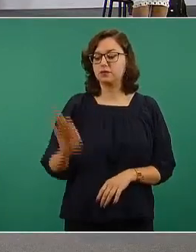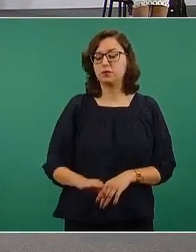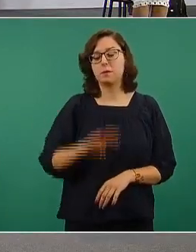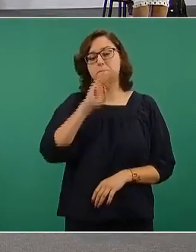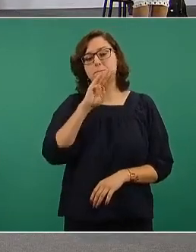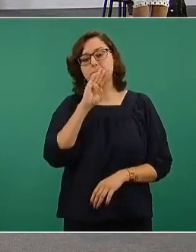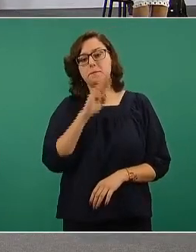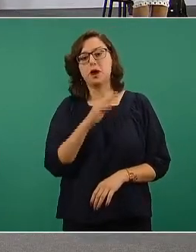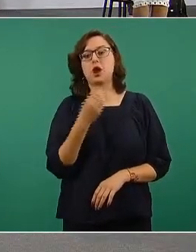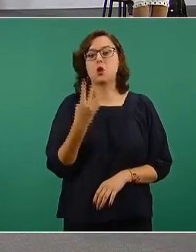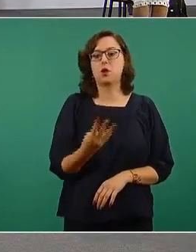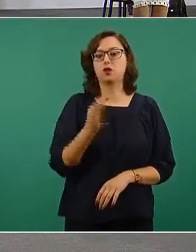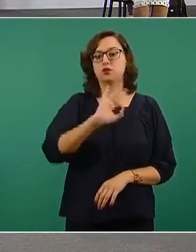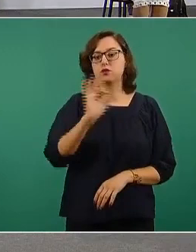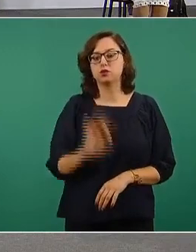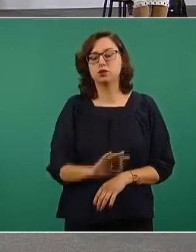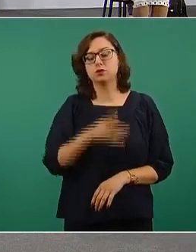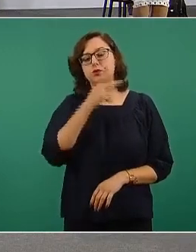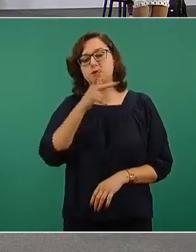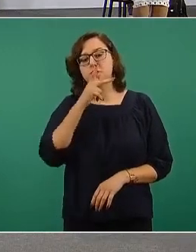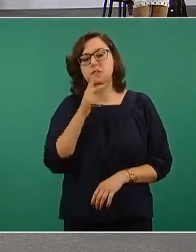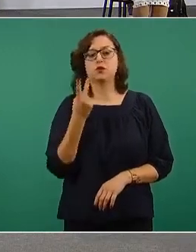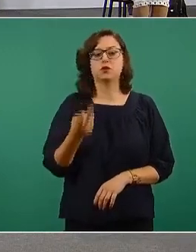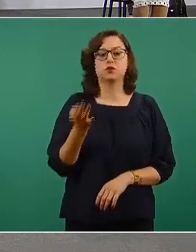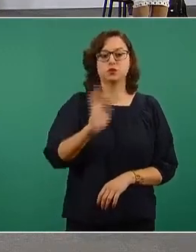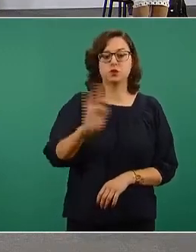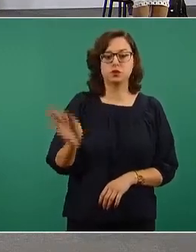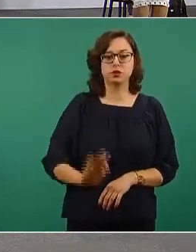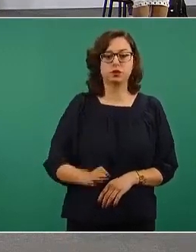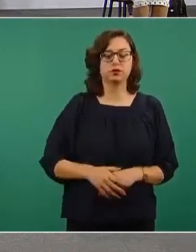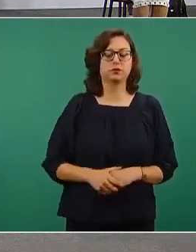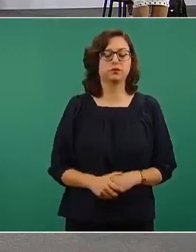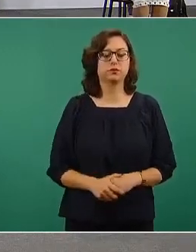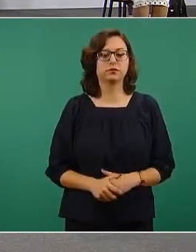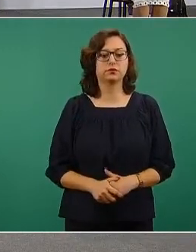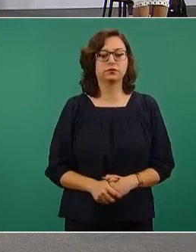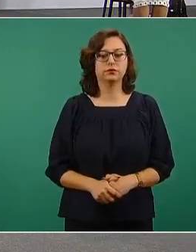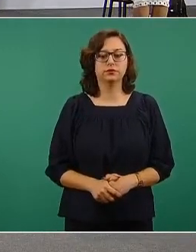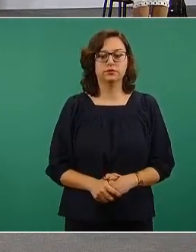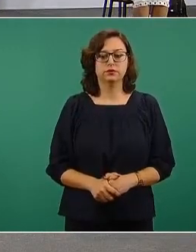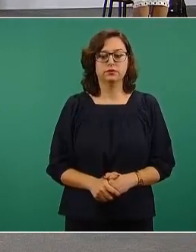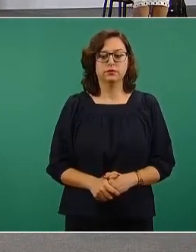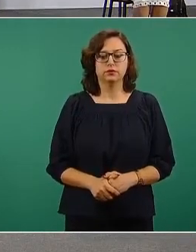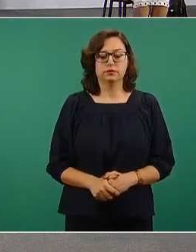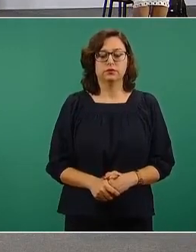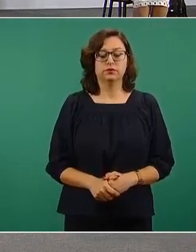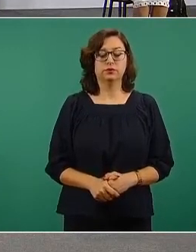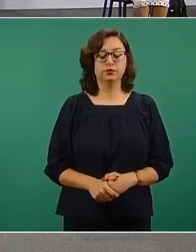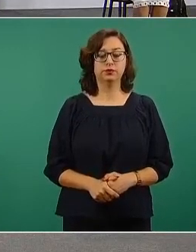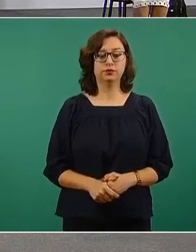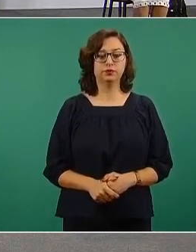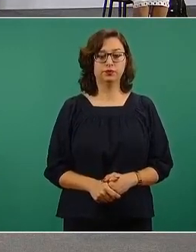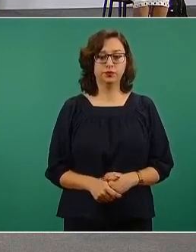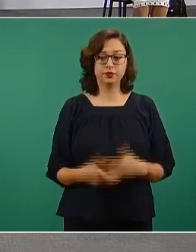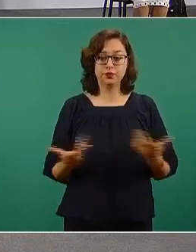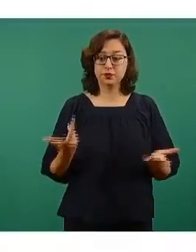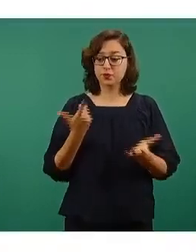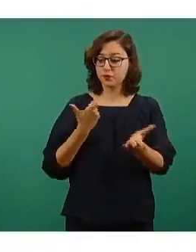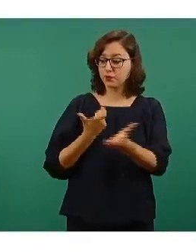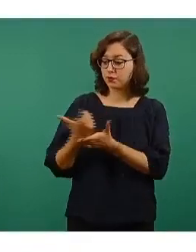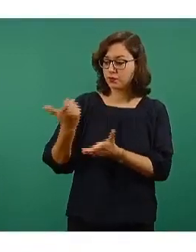4%, los padres 2%. La siguiente, el destino del apoyo también es uno de los